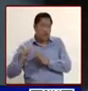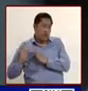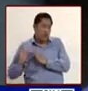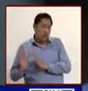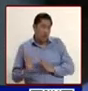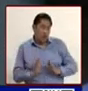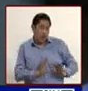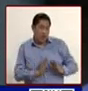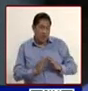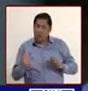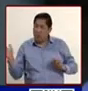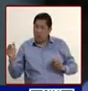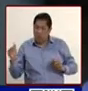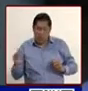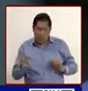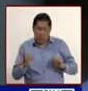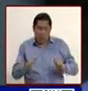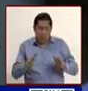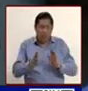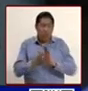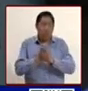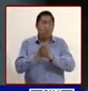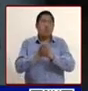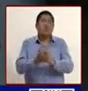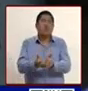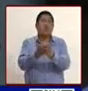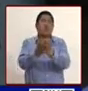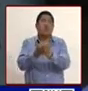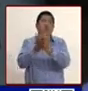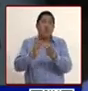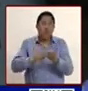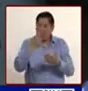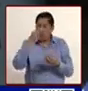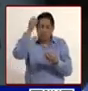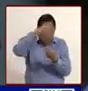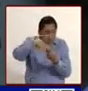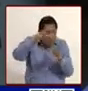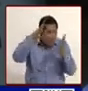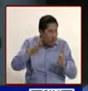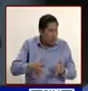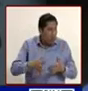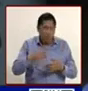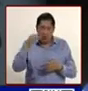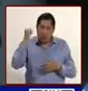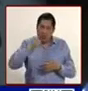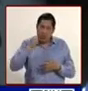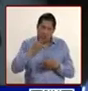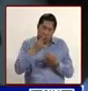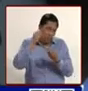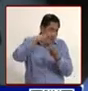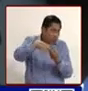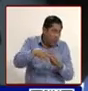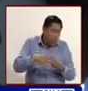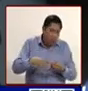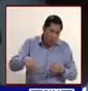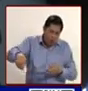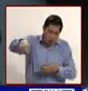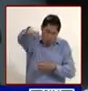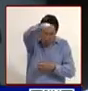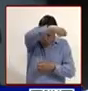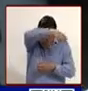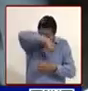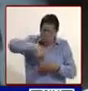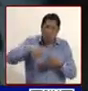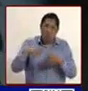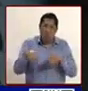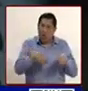organizan justamente esta ofrenda, porque también están metidos acá los señores brujos, las brujas, aquellos que hacen realmente este tipo